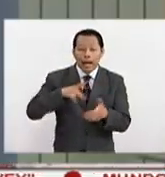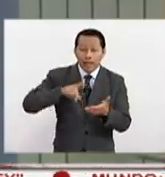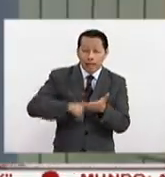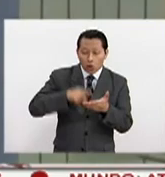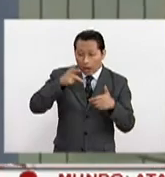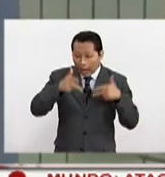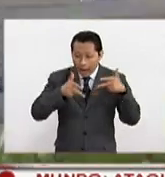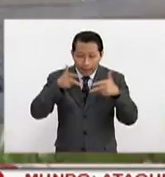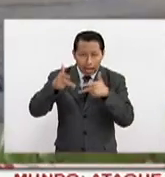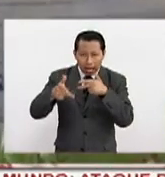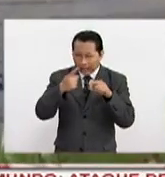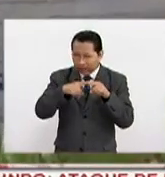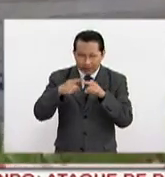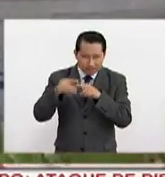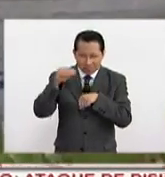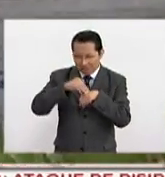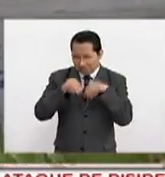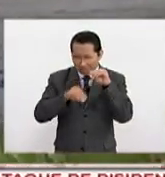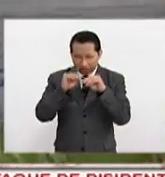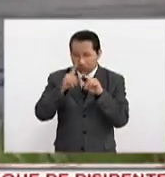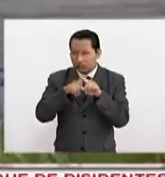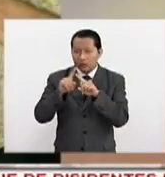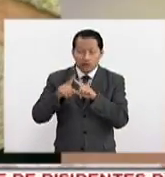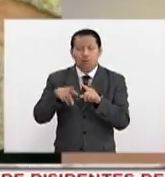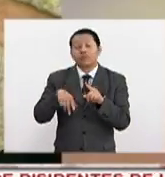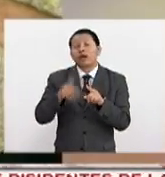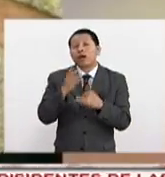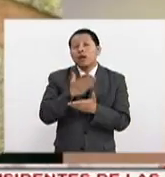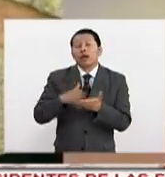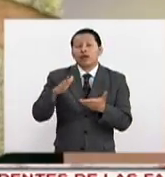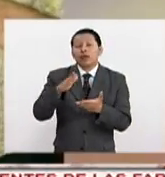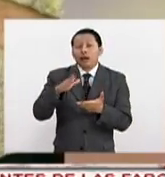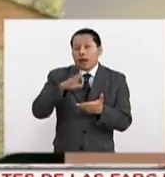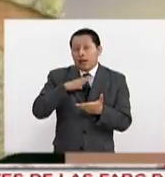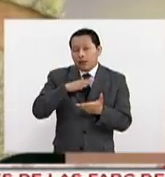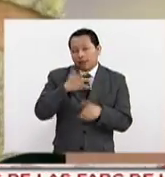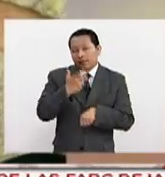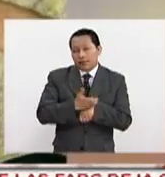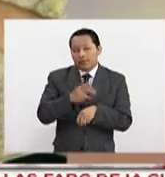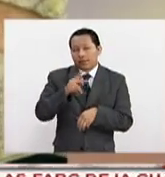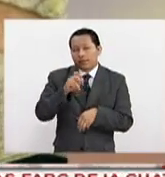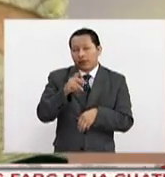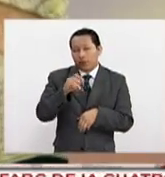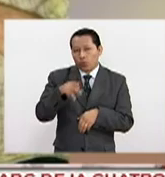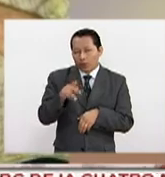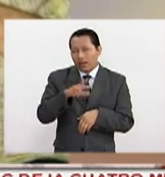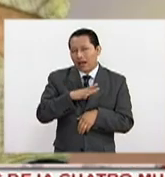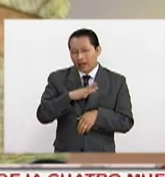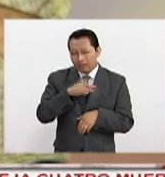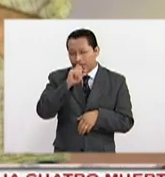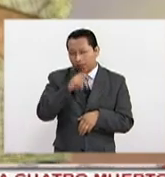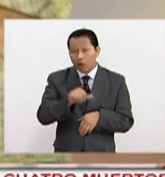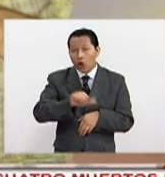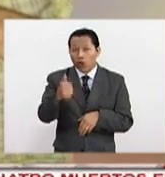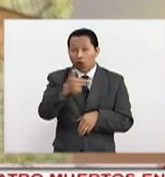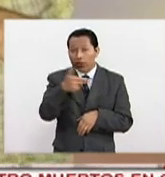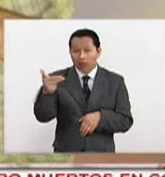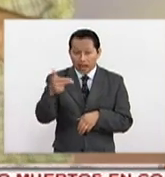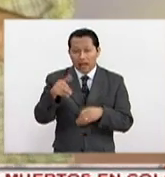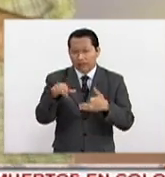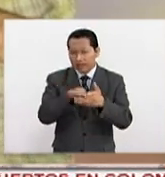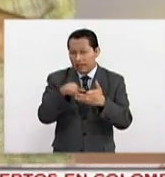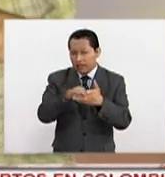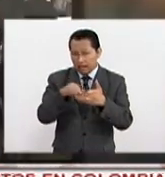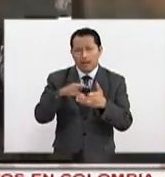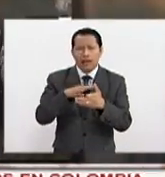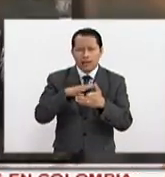y fuera de la habitación. Por otra parte, de acuerdo con medios de los Estados Unidos, Paddock había reservado en otros hoteles cercanos